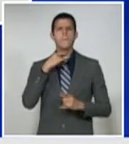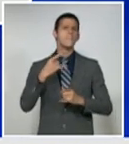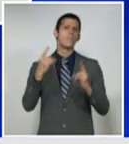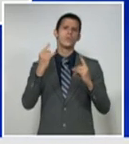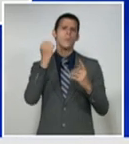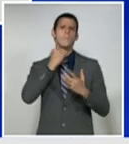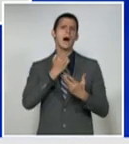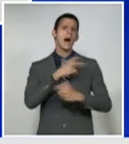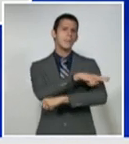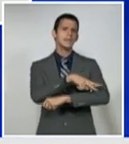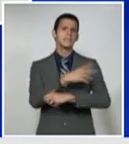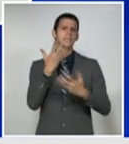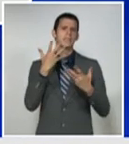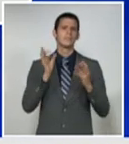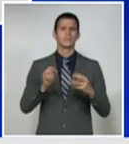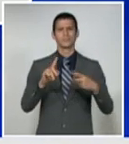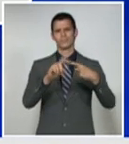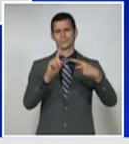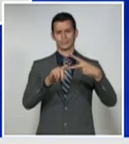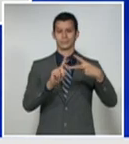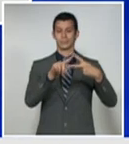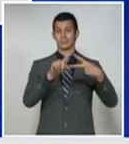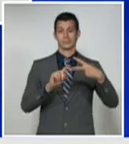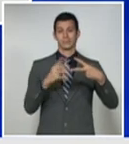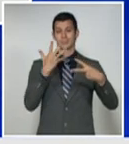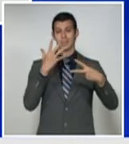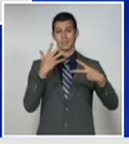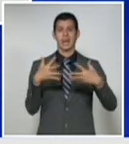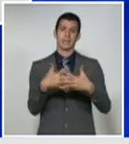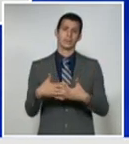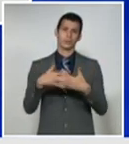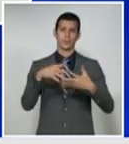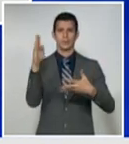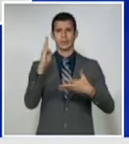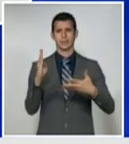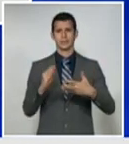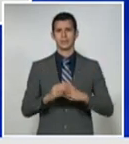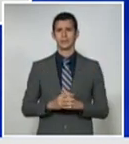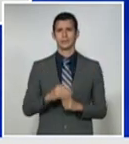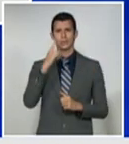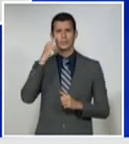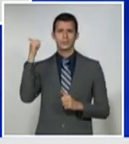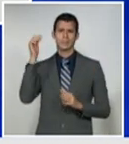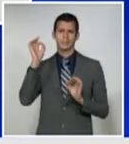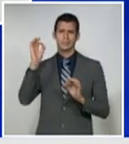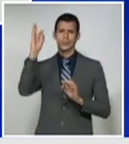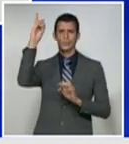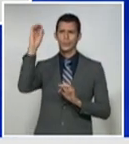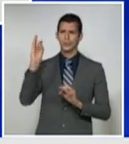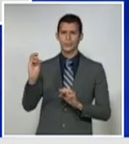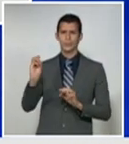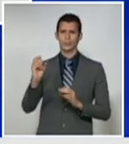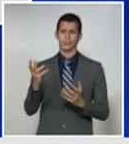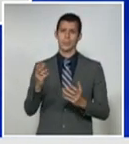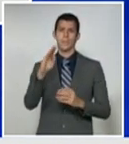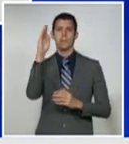Estados Unidos realmente a la cabeza. Ahí tienen ustedes la cifra. Brasil con más del